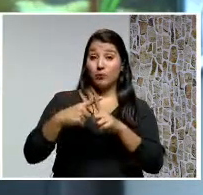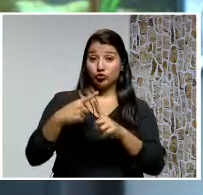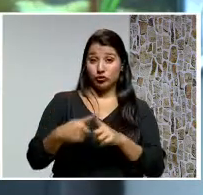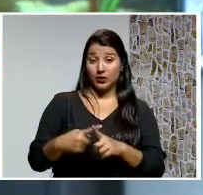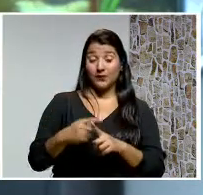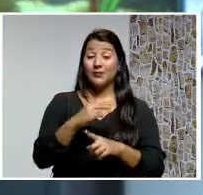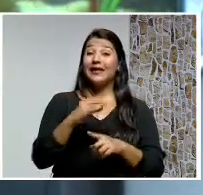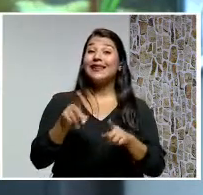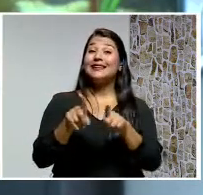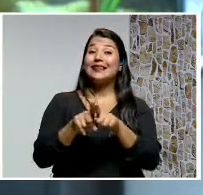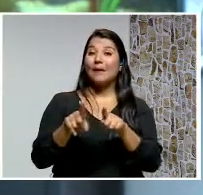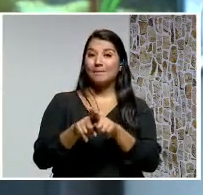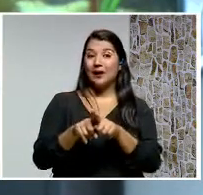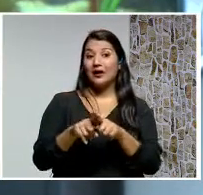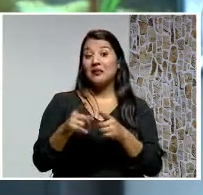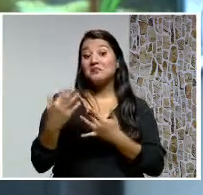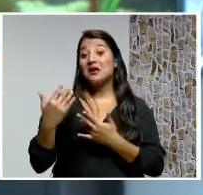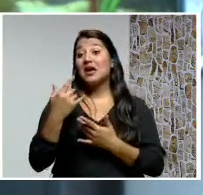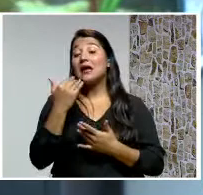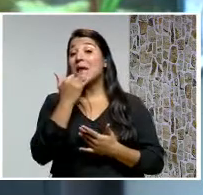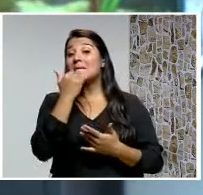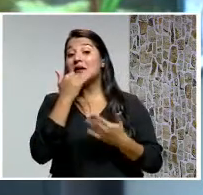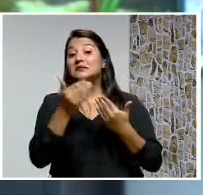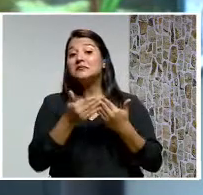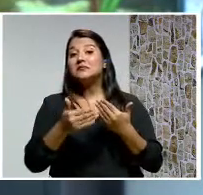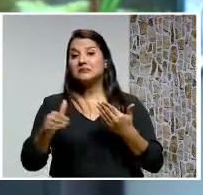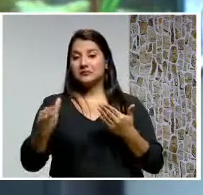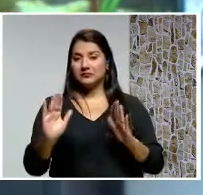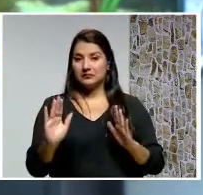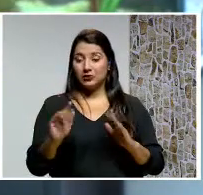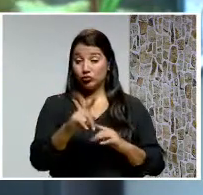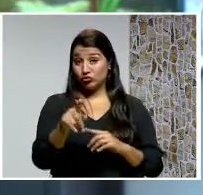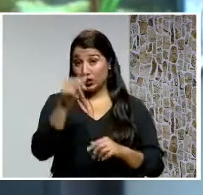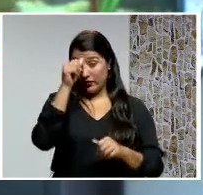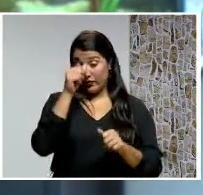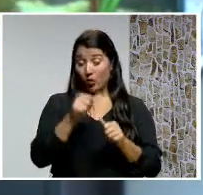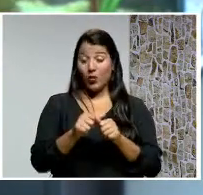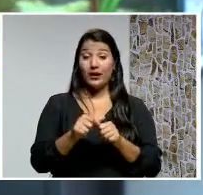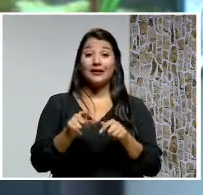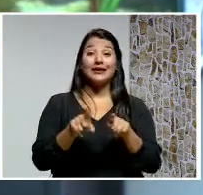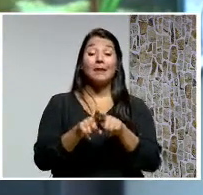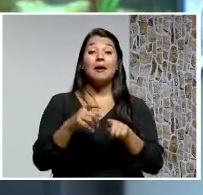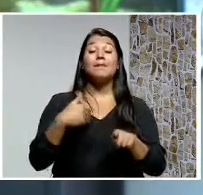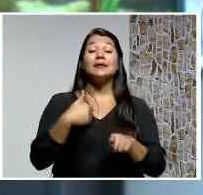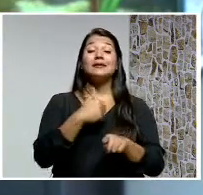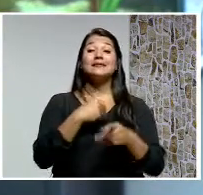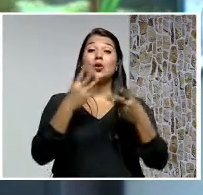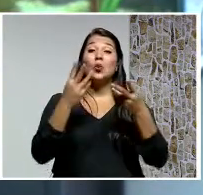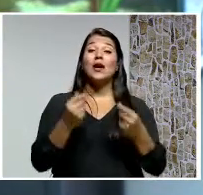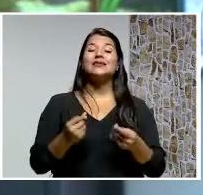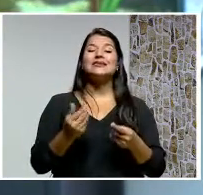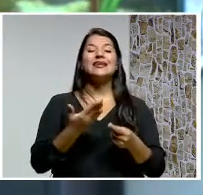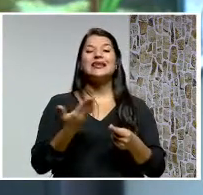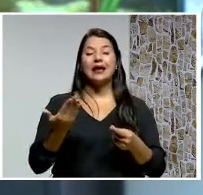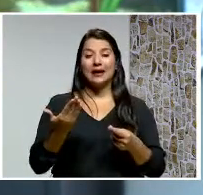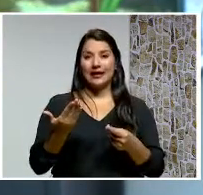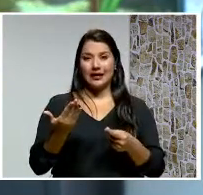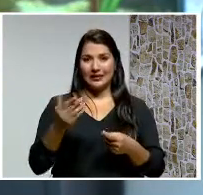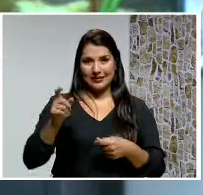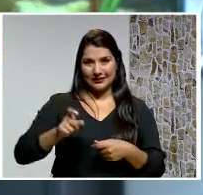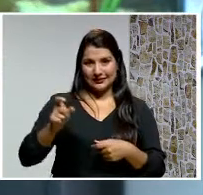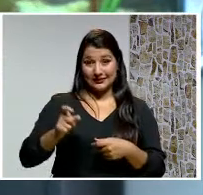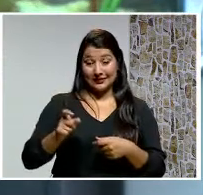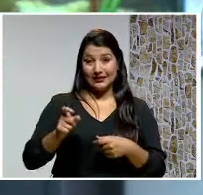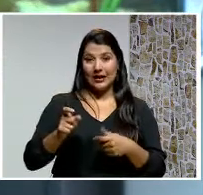dependerá de qué suceda en los próximos meses. Recordemos que también una necesidad que tiene el Ministerio de Hacienda es financiar el déficit